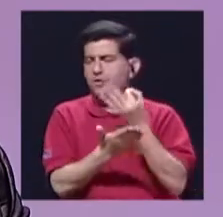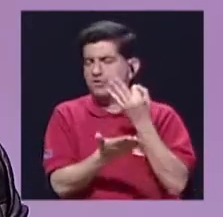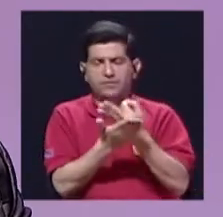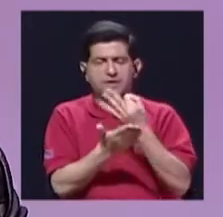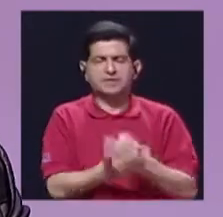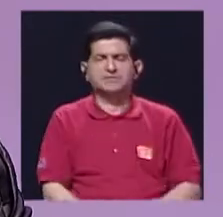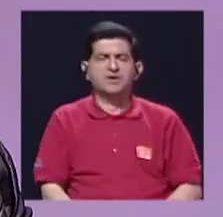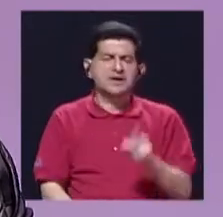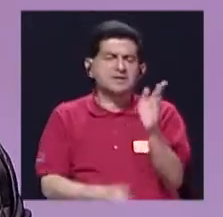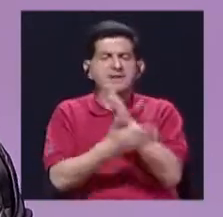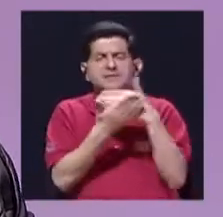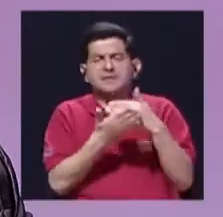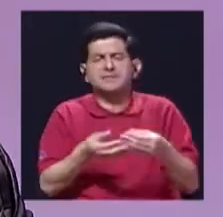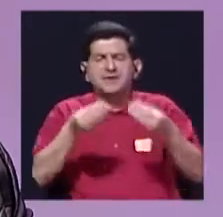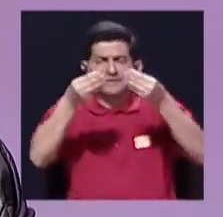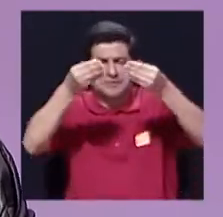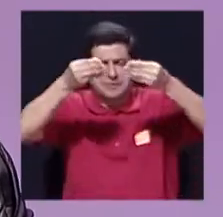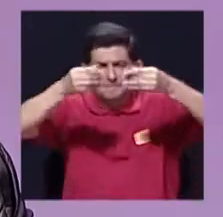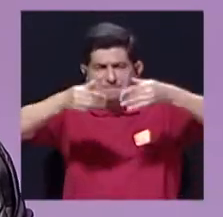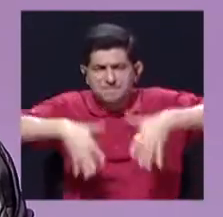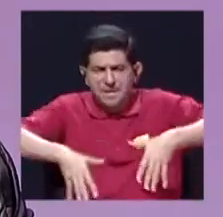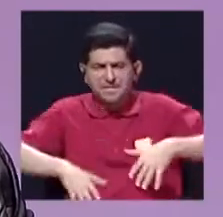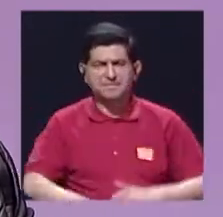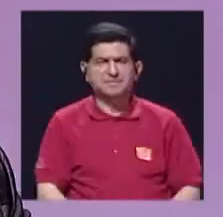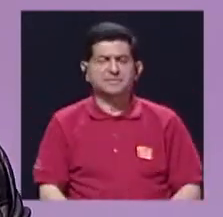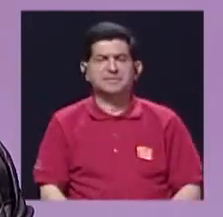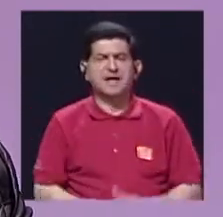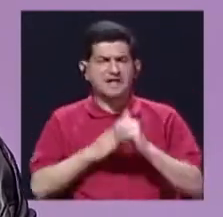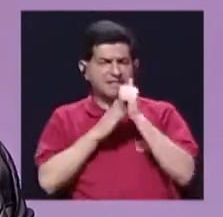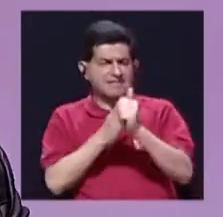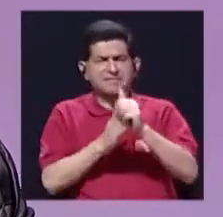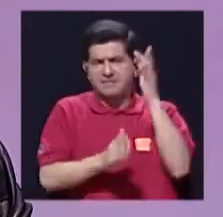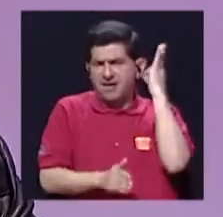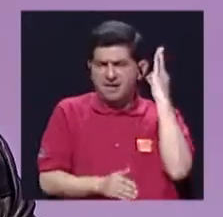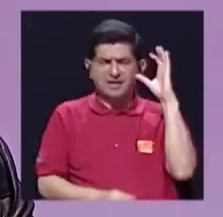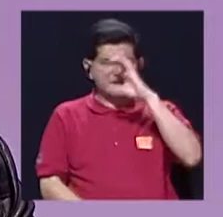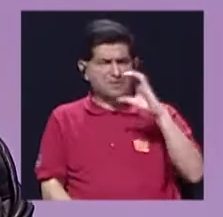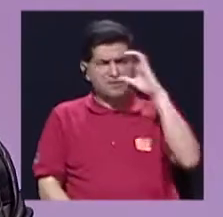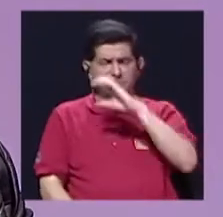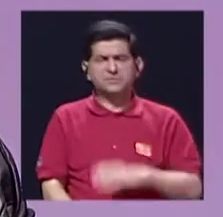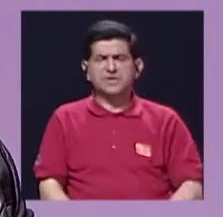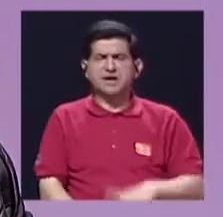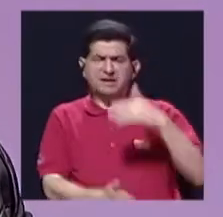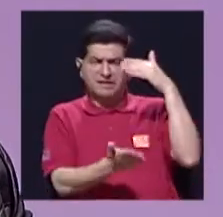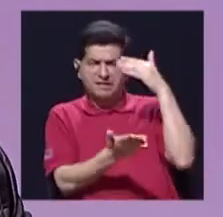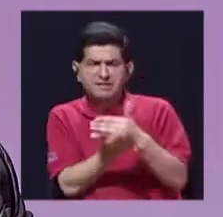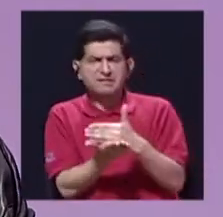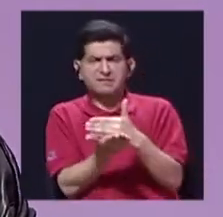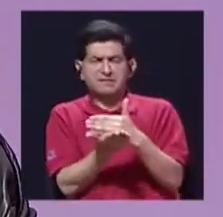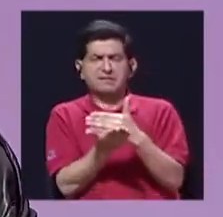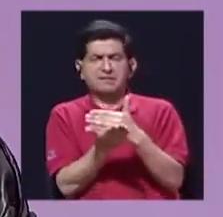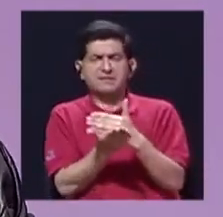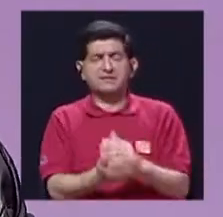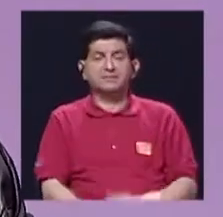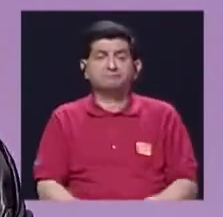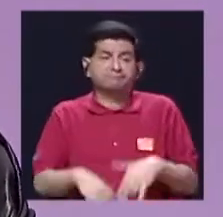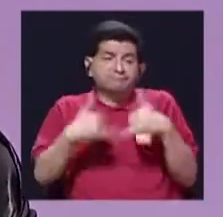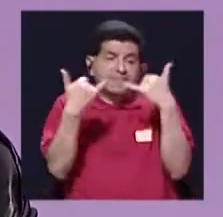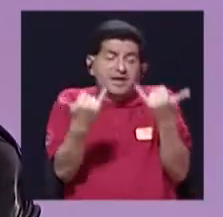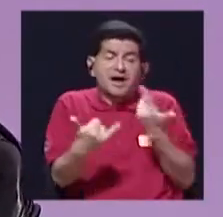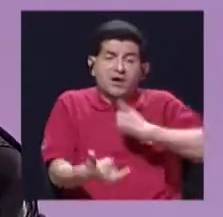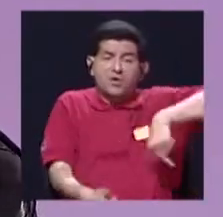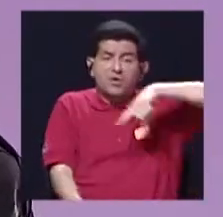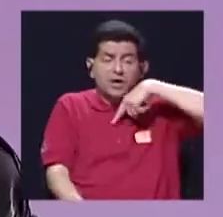se perdió eso de seguir buscando lideresas, entonces ya se estancó y ahora